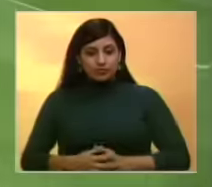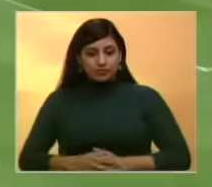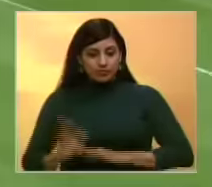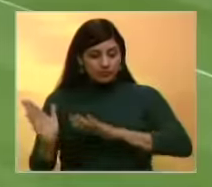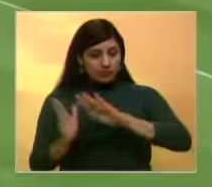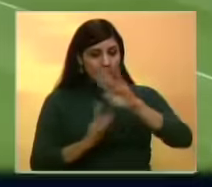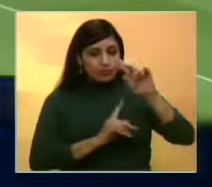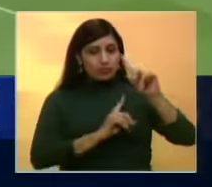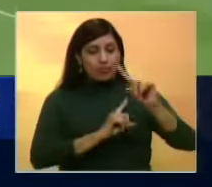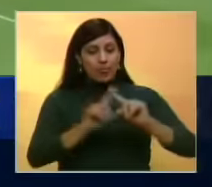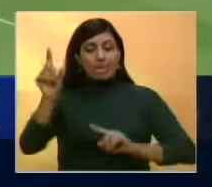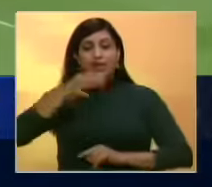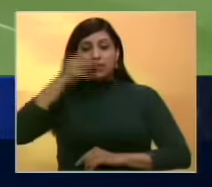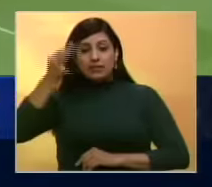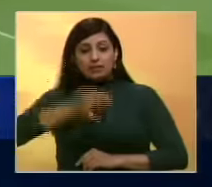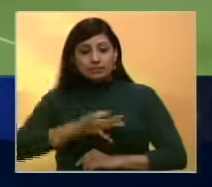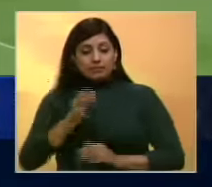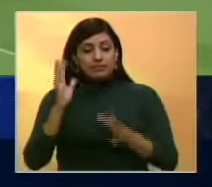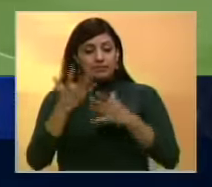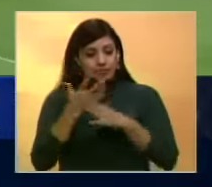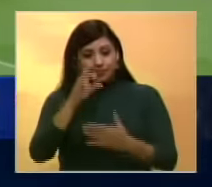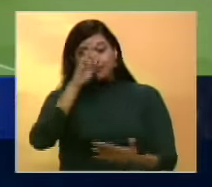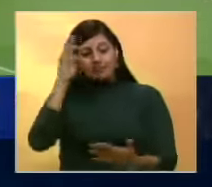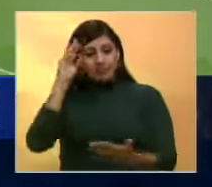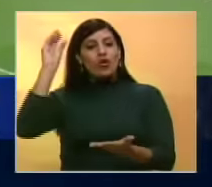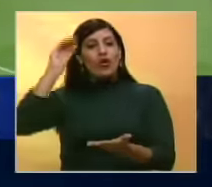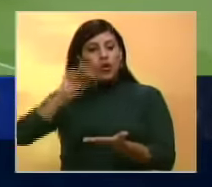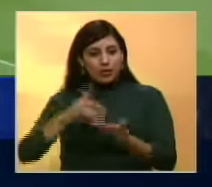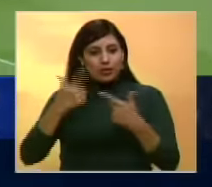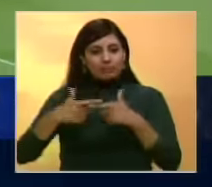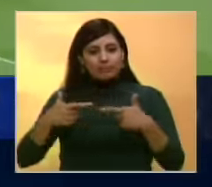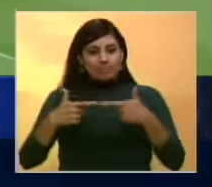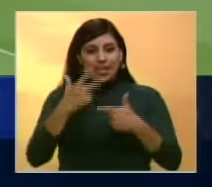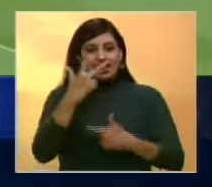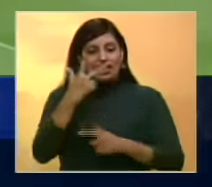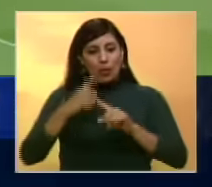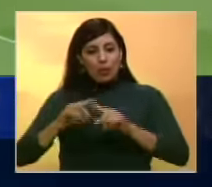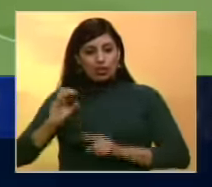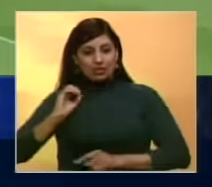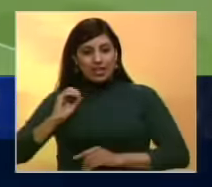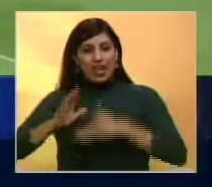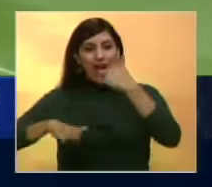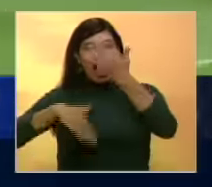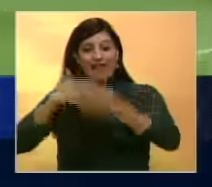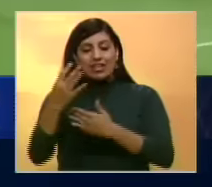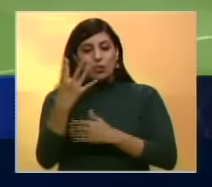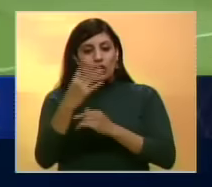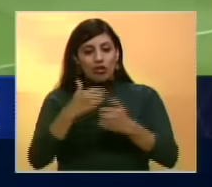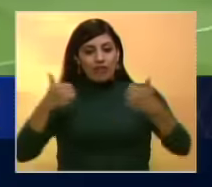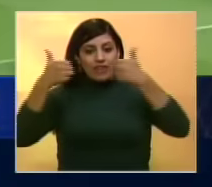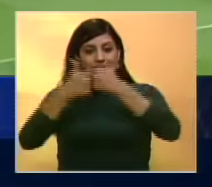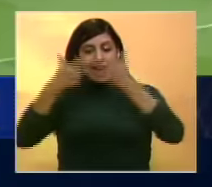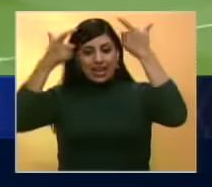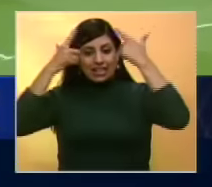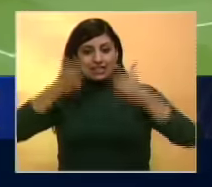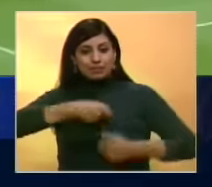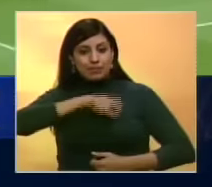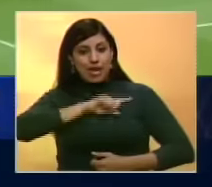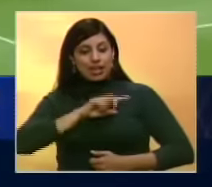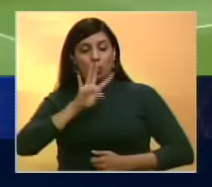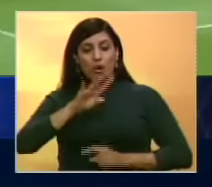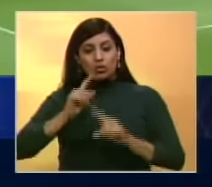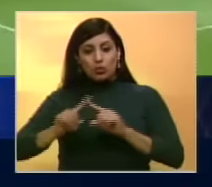328,000 esta tarde el Atlético de Madrid goleó al Rayo Vallecano 3 por0 y avanzó los cuartos de final de la Copa del Rey de España con un marcador global